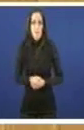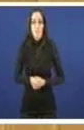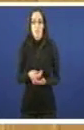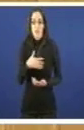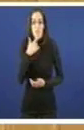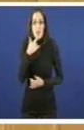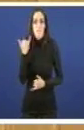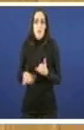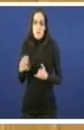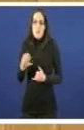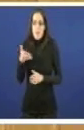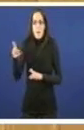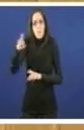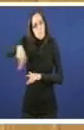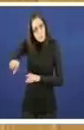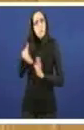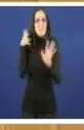aclaren a cidadanía